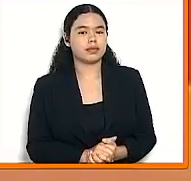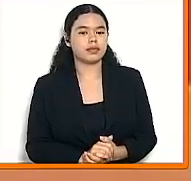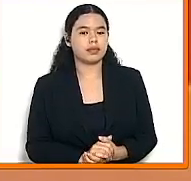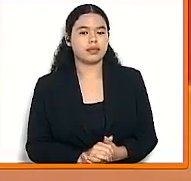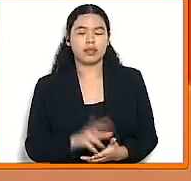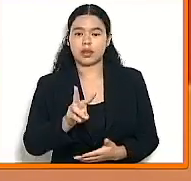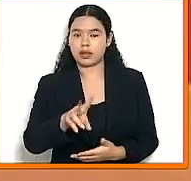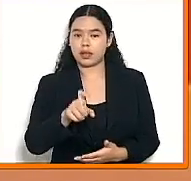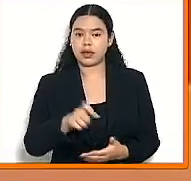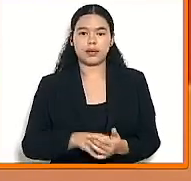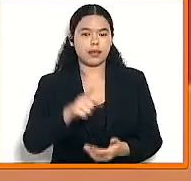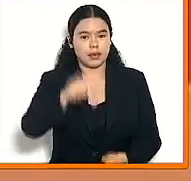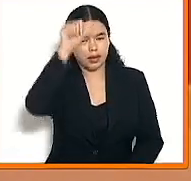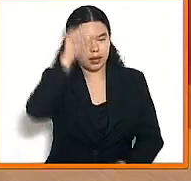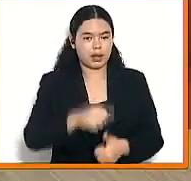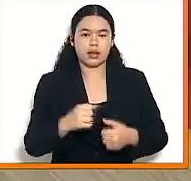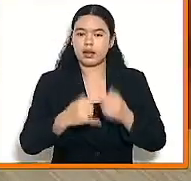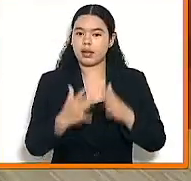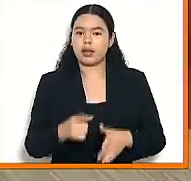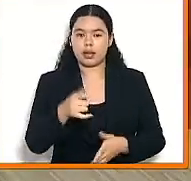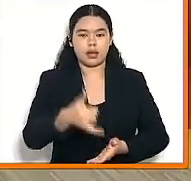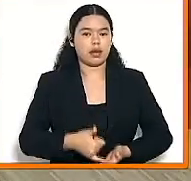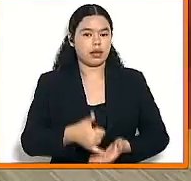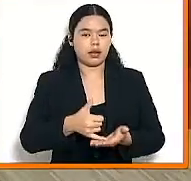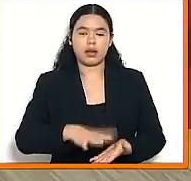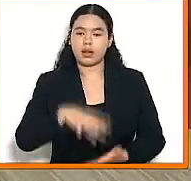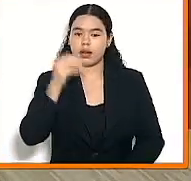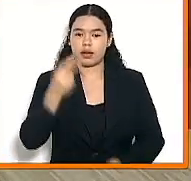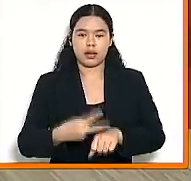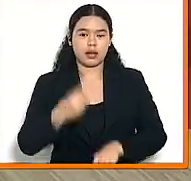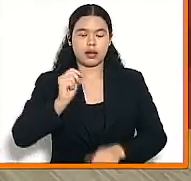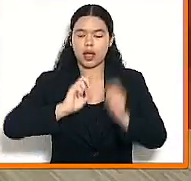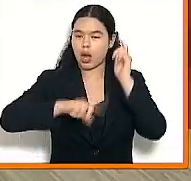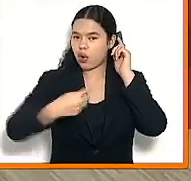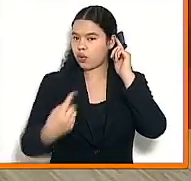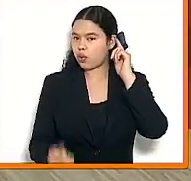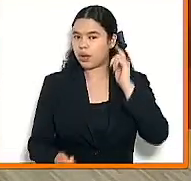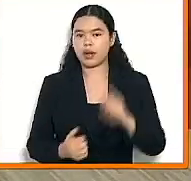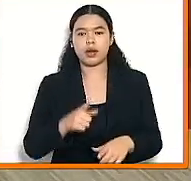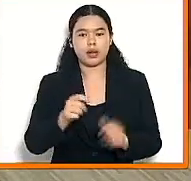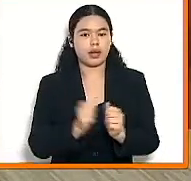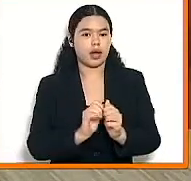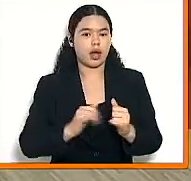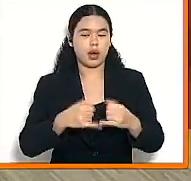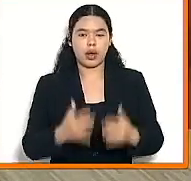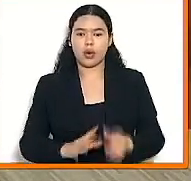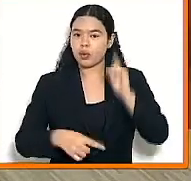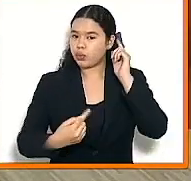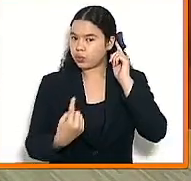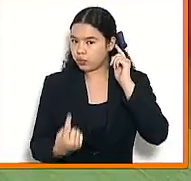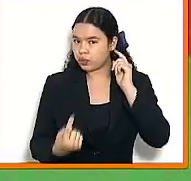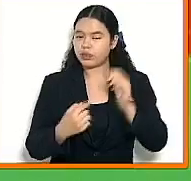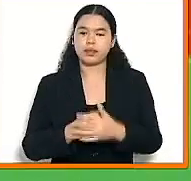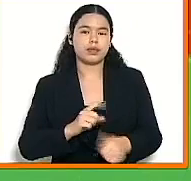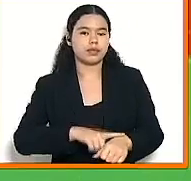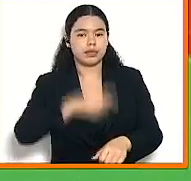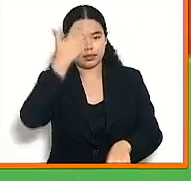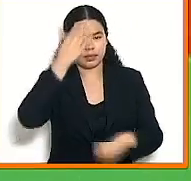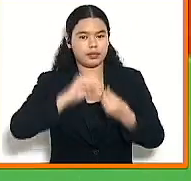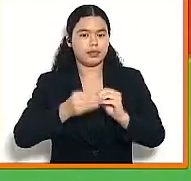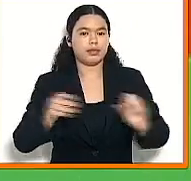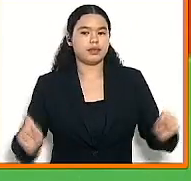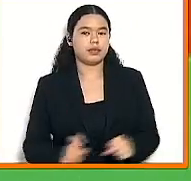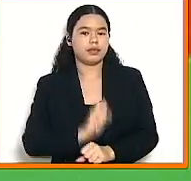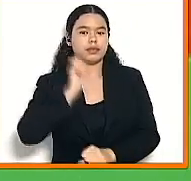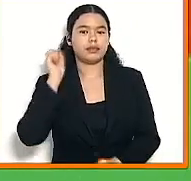este es 2X. Recuerda, querido jugador, que tu premio se multiplica por 2 en diaria. Pero si eres jugador para más 1, es momento de conocer cuál es ese